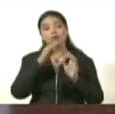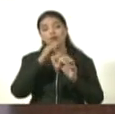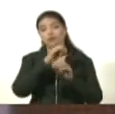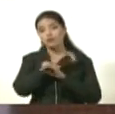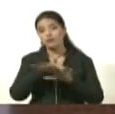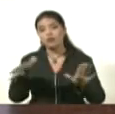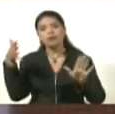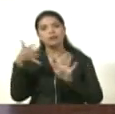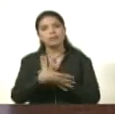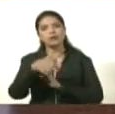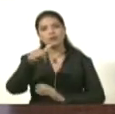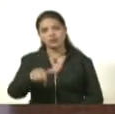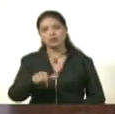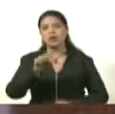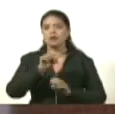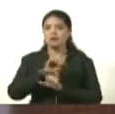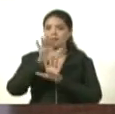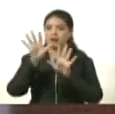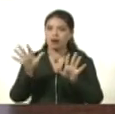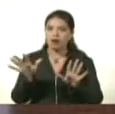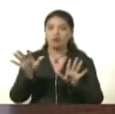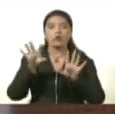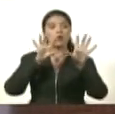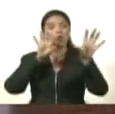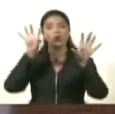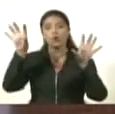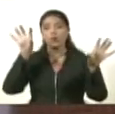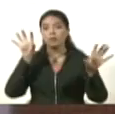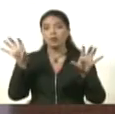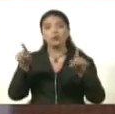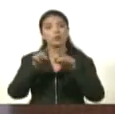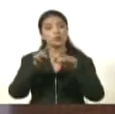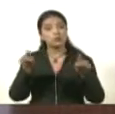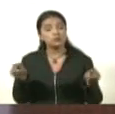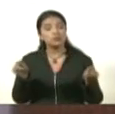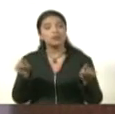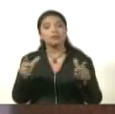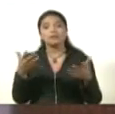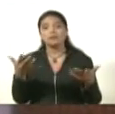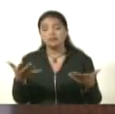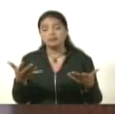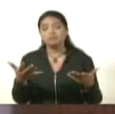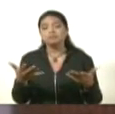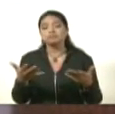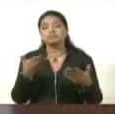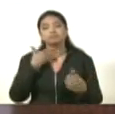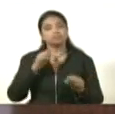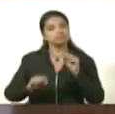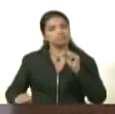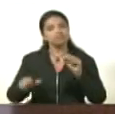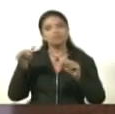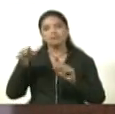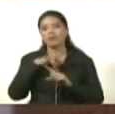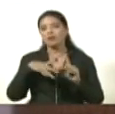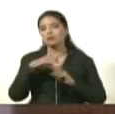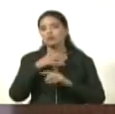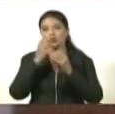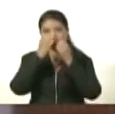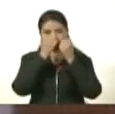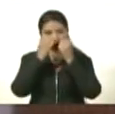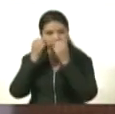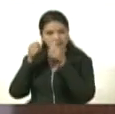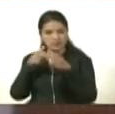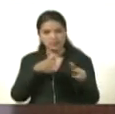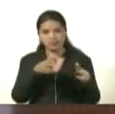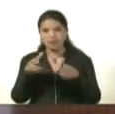que está pasando y que, por supuesto, los hermanos países que ustedes representan condenen enérgicamente este hecho y que, por supuesto,